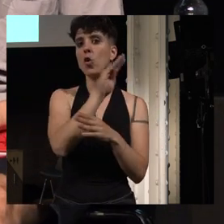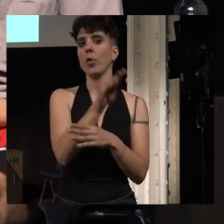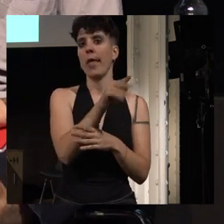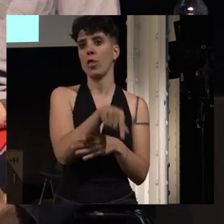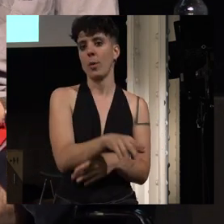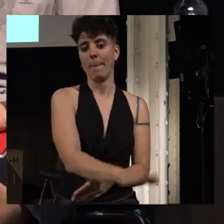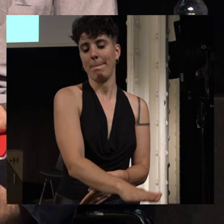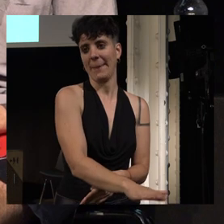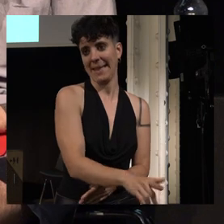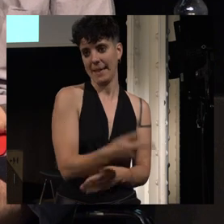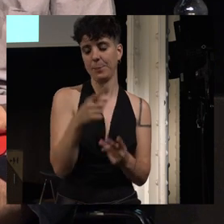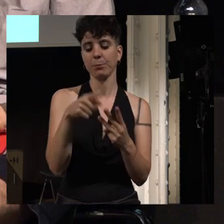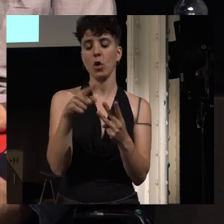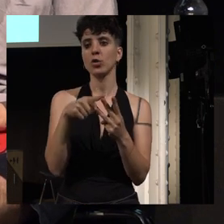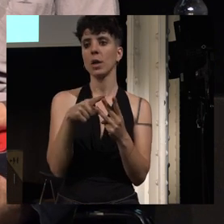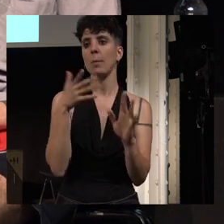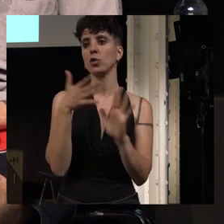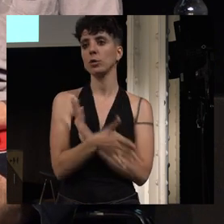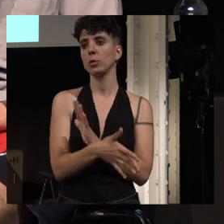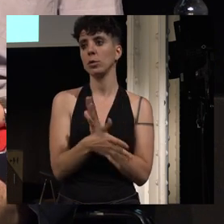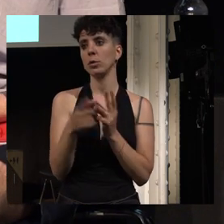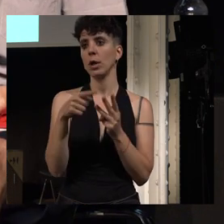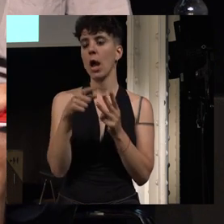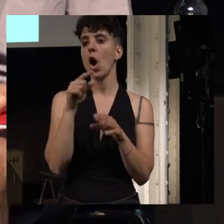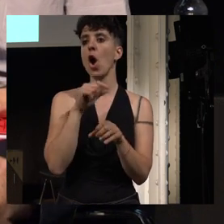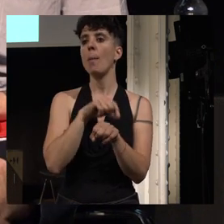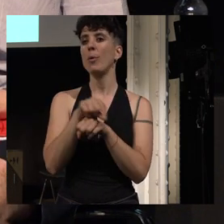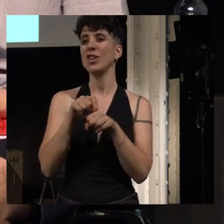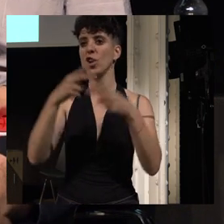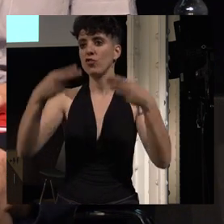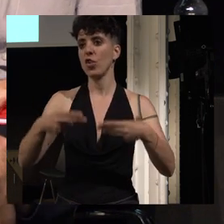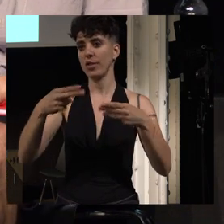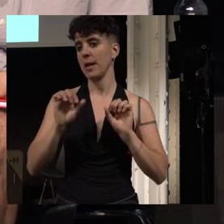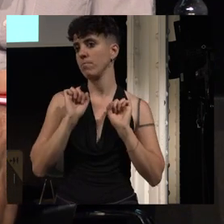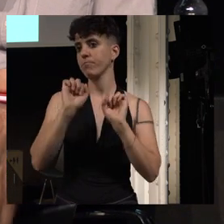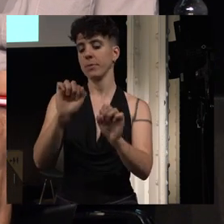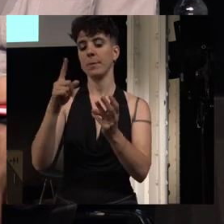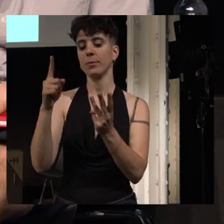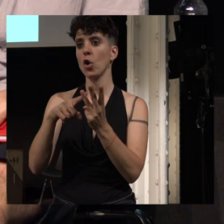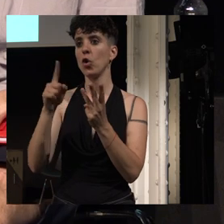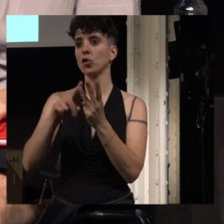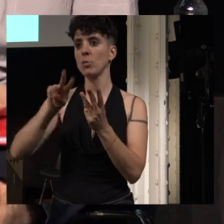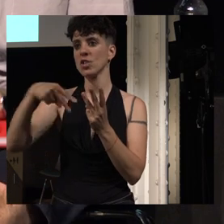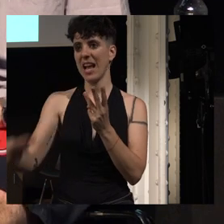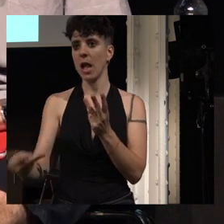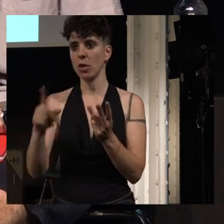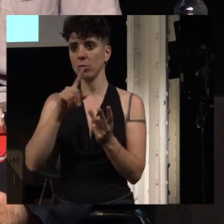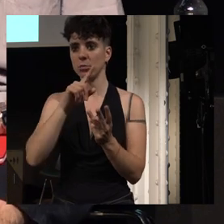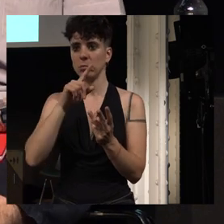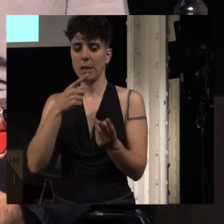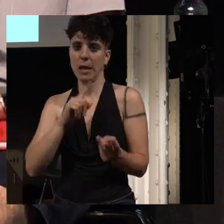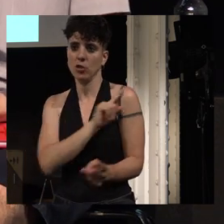muy pequeña, otra no está porque nuestras políticas de frontera se lo han impedido y otra no está porque se ha caído, se ha hecho daño y está en un